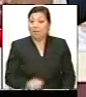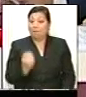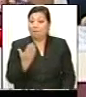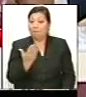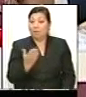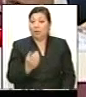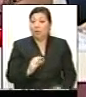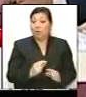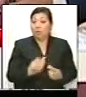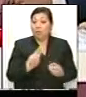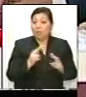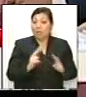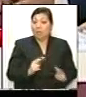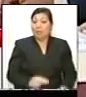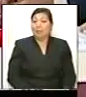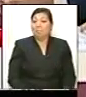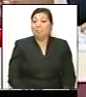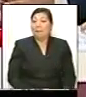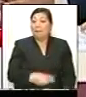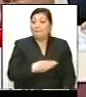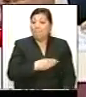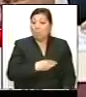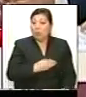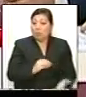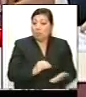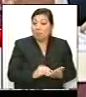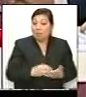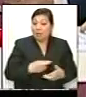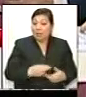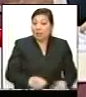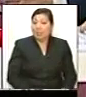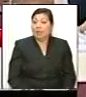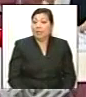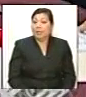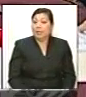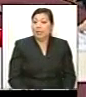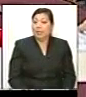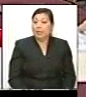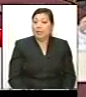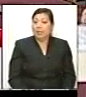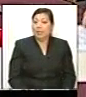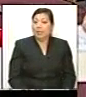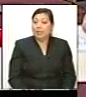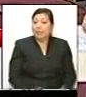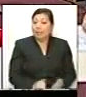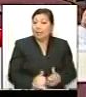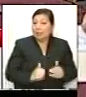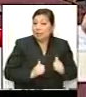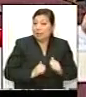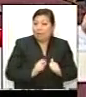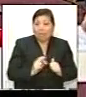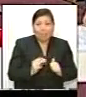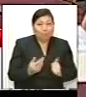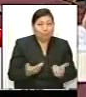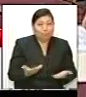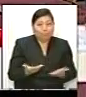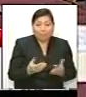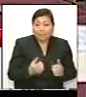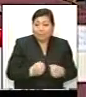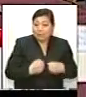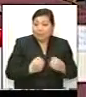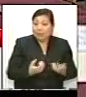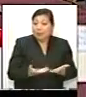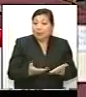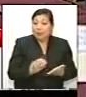parte del sector, donde veamos un ministerio mucho más proactivo, donde veamos que se actúa no de manera reactiva